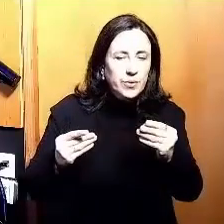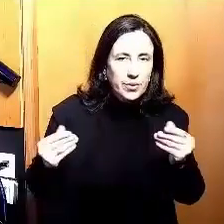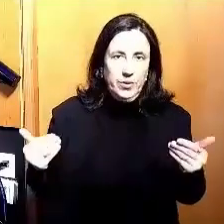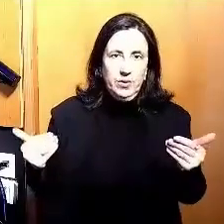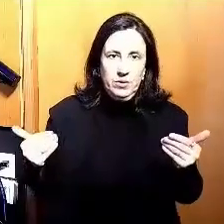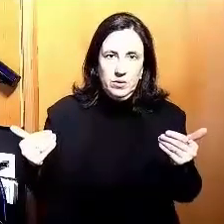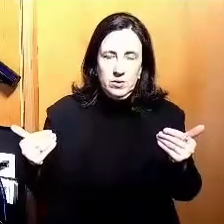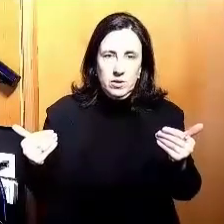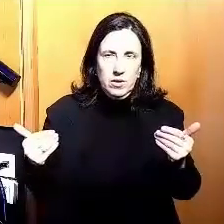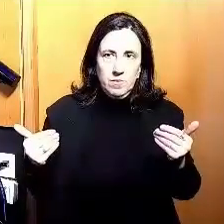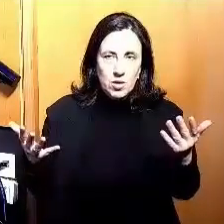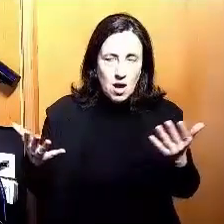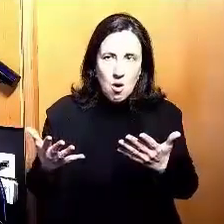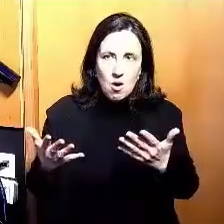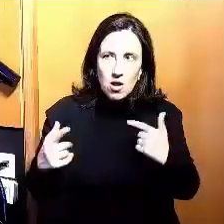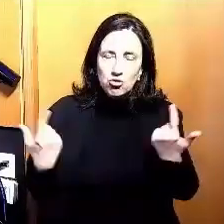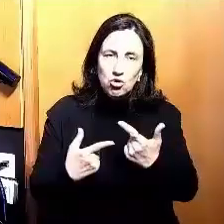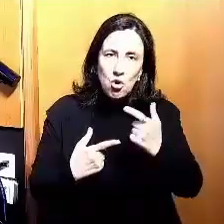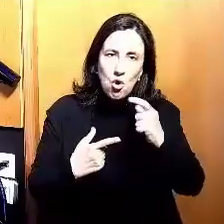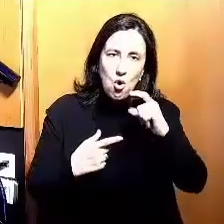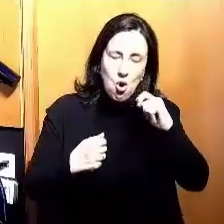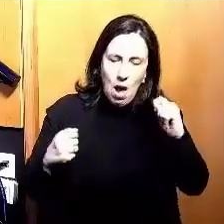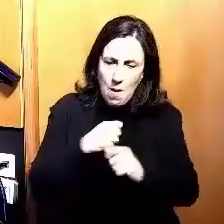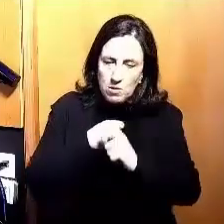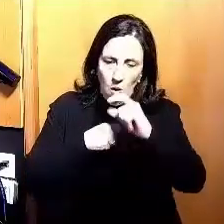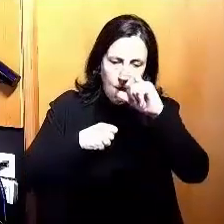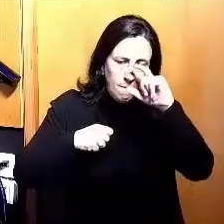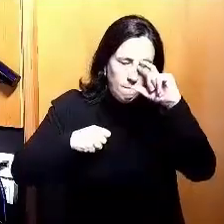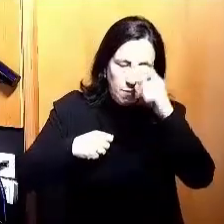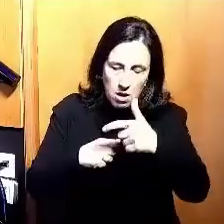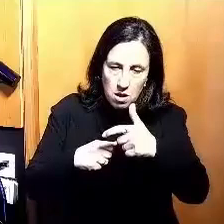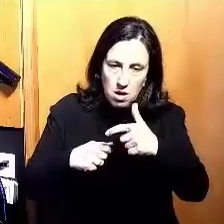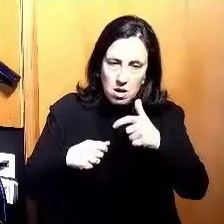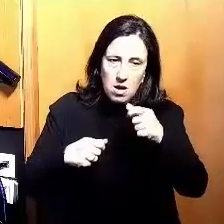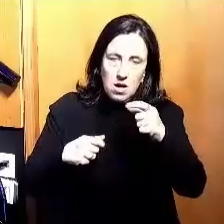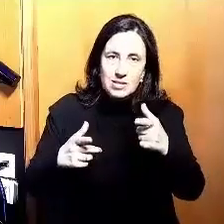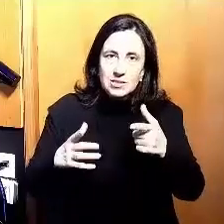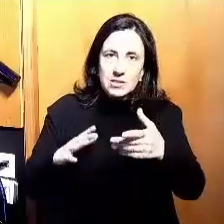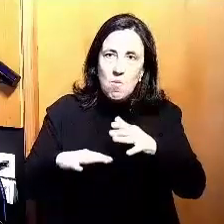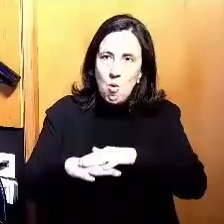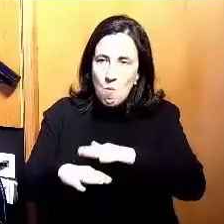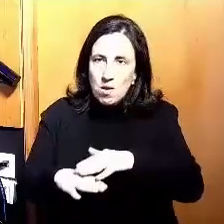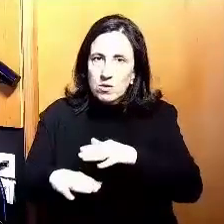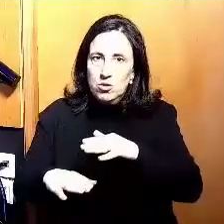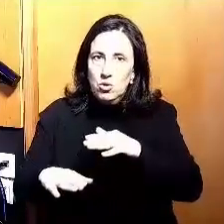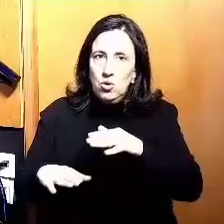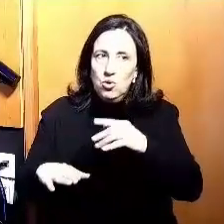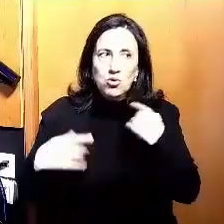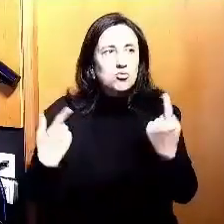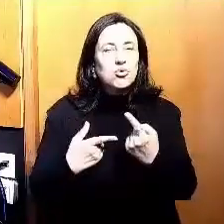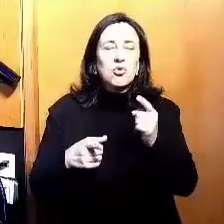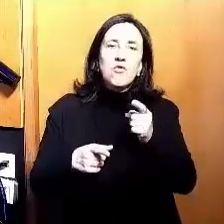porque estamos cambiando constantemente a esas contrapartes, mientras yo creo que nosotros,